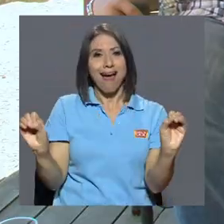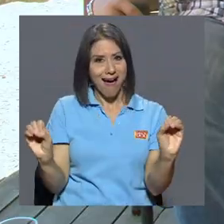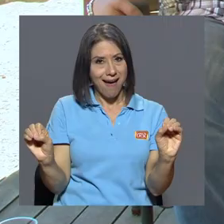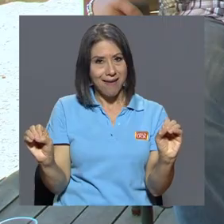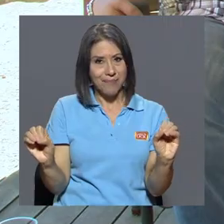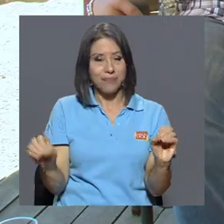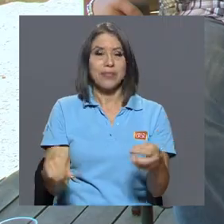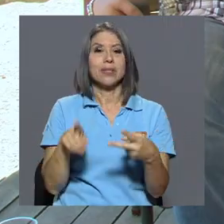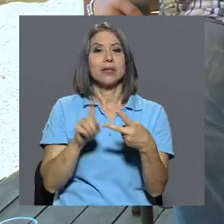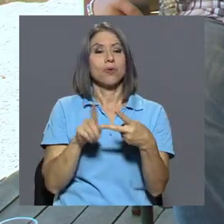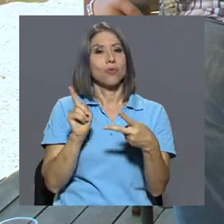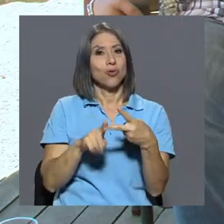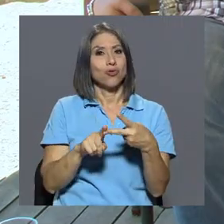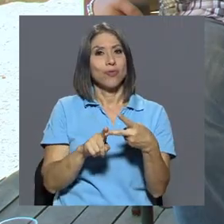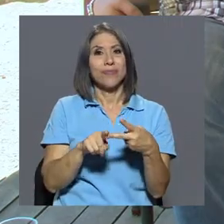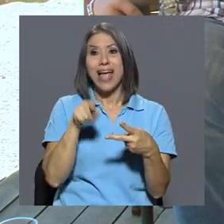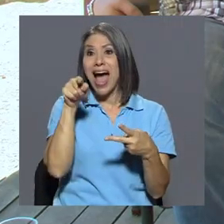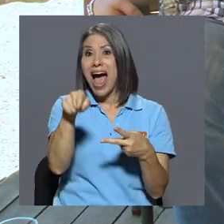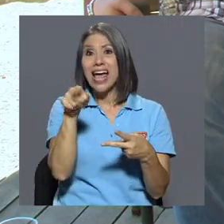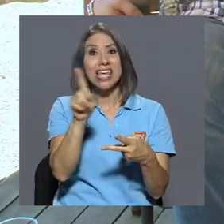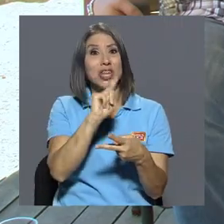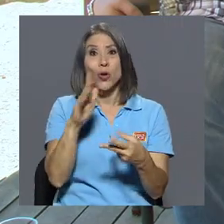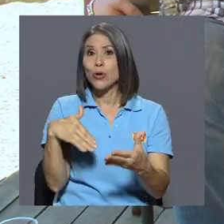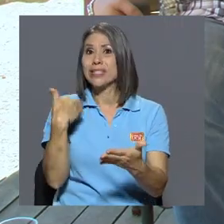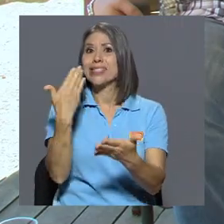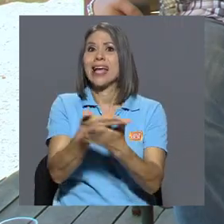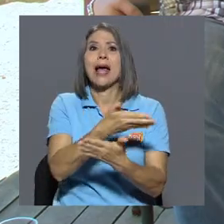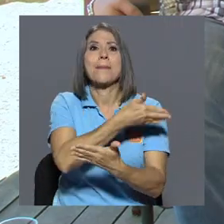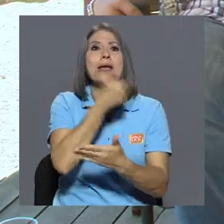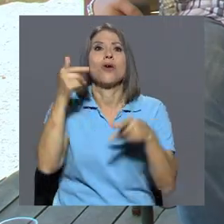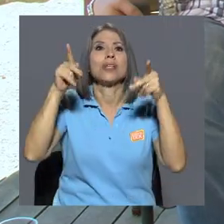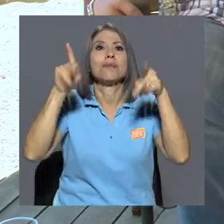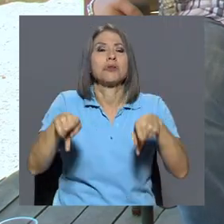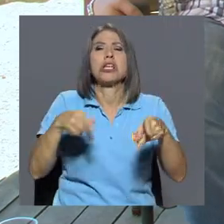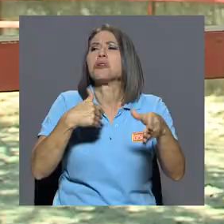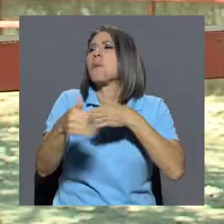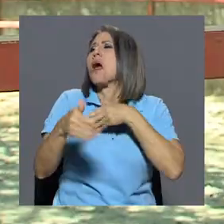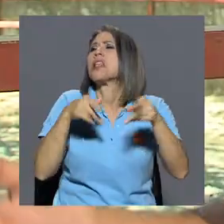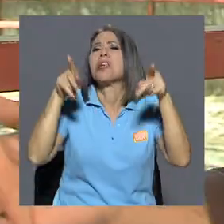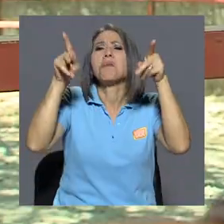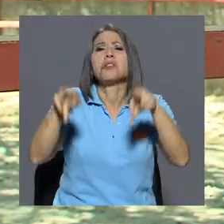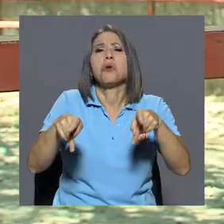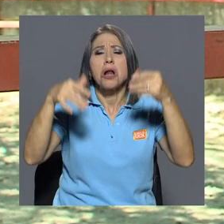Y segundo, ahí no llegan los mejores. Montan a cualquier